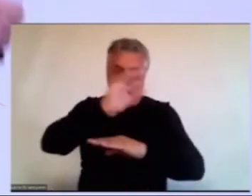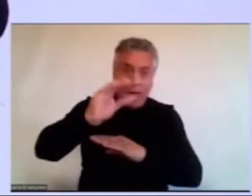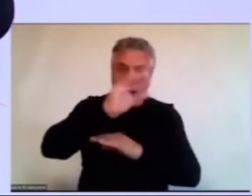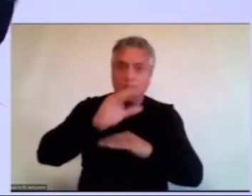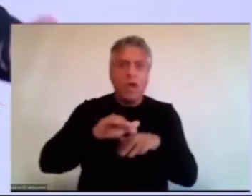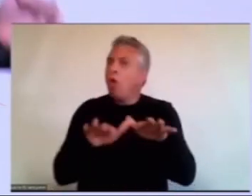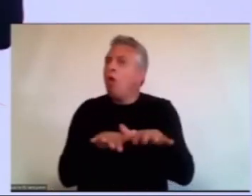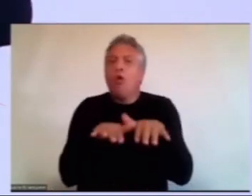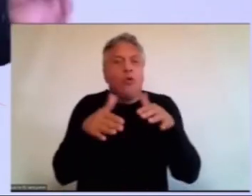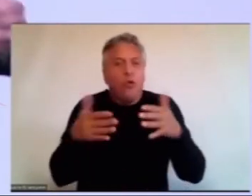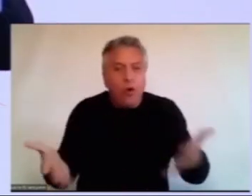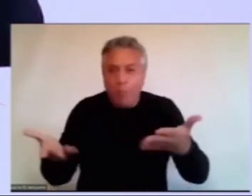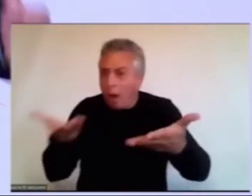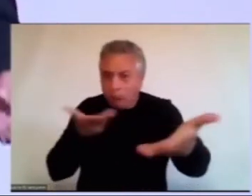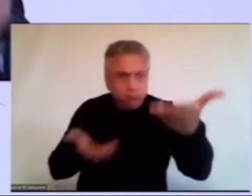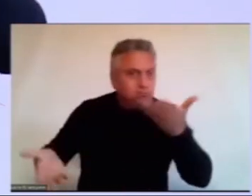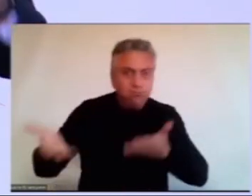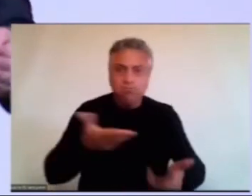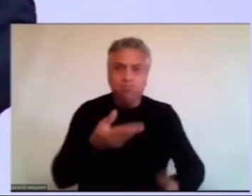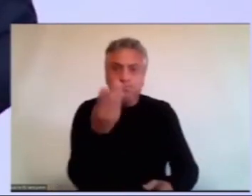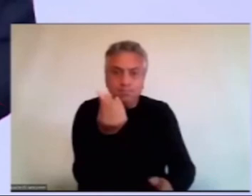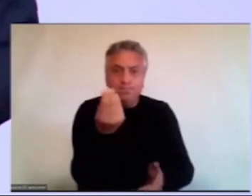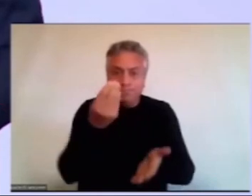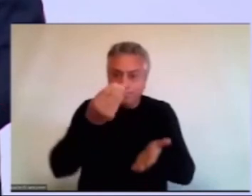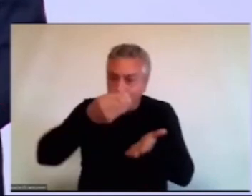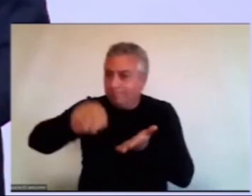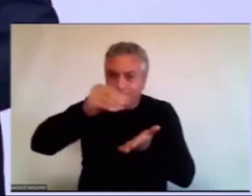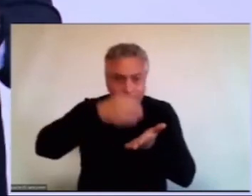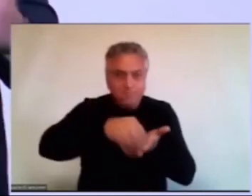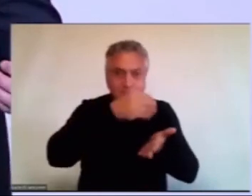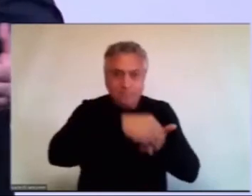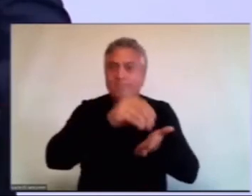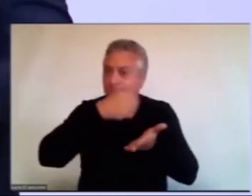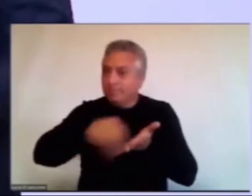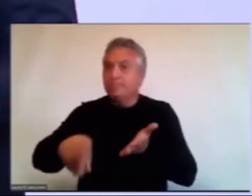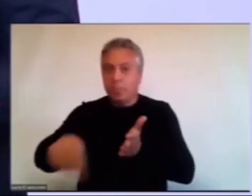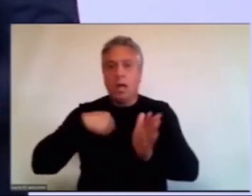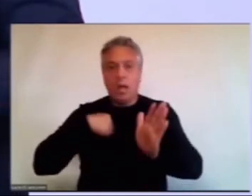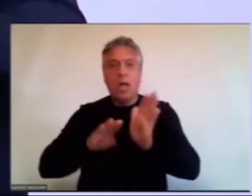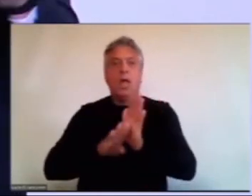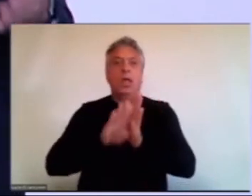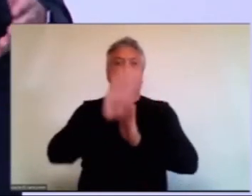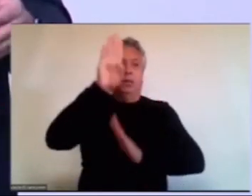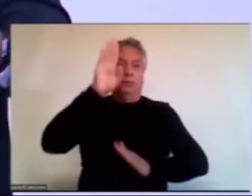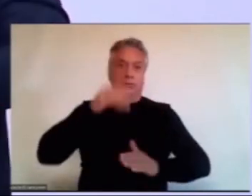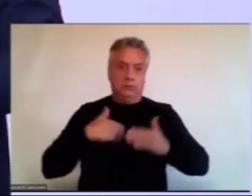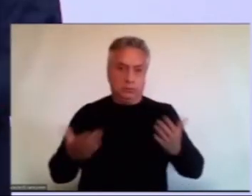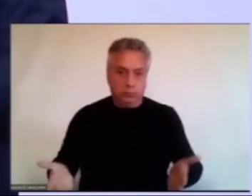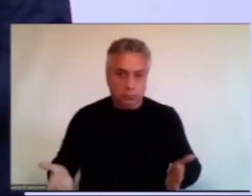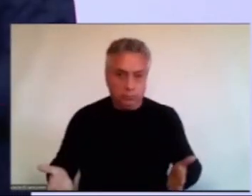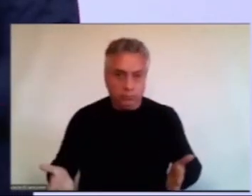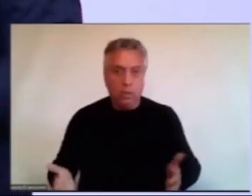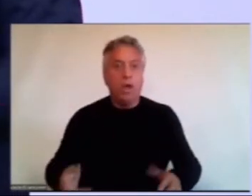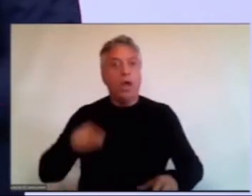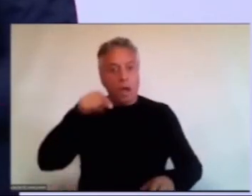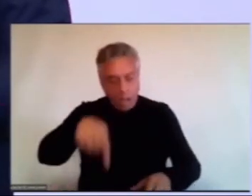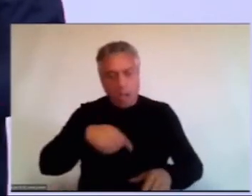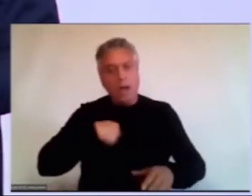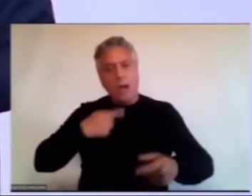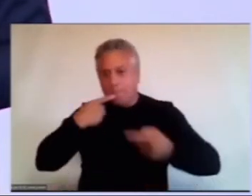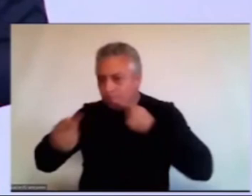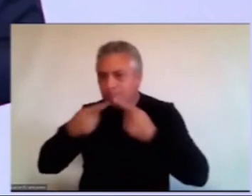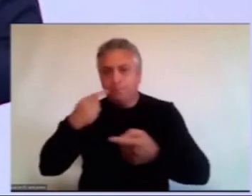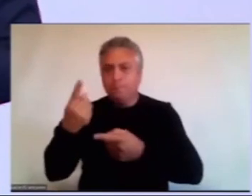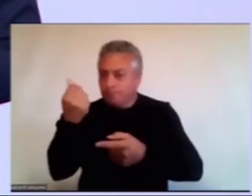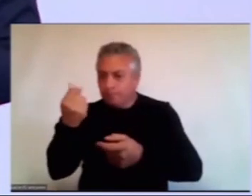del financiamiento para el desarrollo y hablamos muy constantemente del financiamiento para el desarrollo